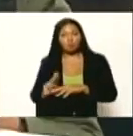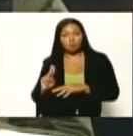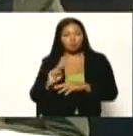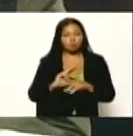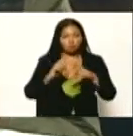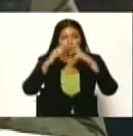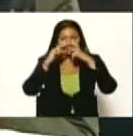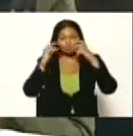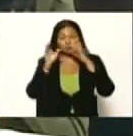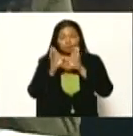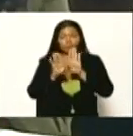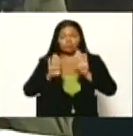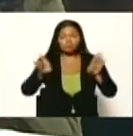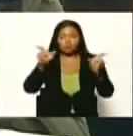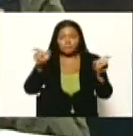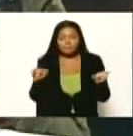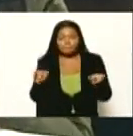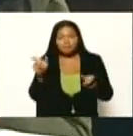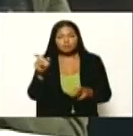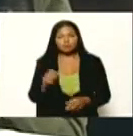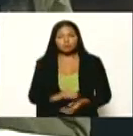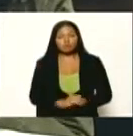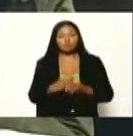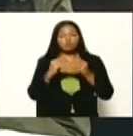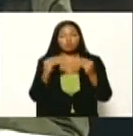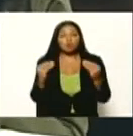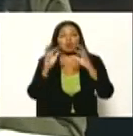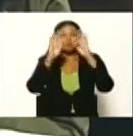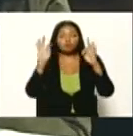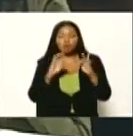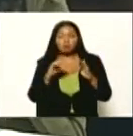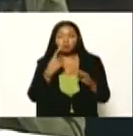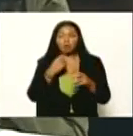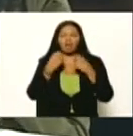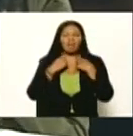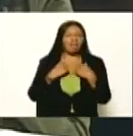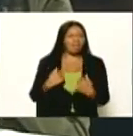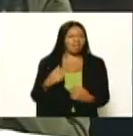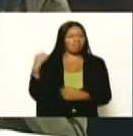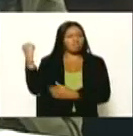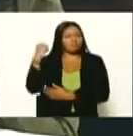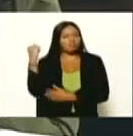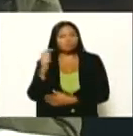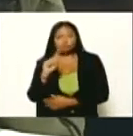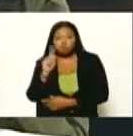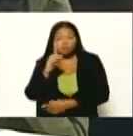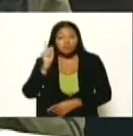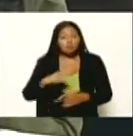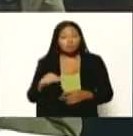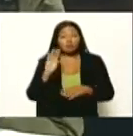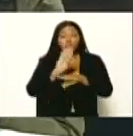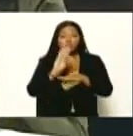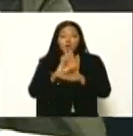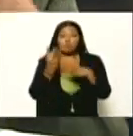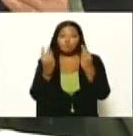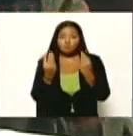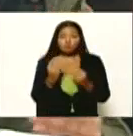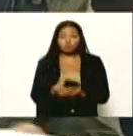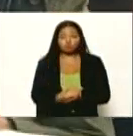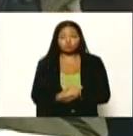mascarilla, el distanciamiento, tomar todas las medidas, no descuidarnos, porque, bueno, esta pandemia que ha